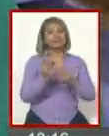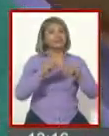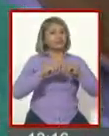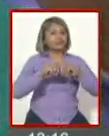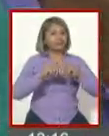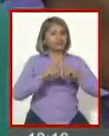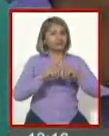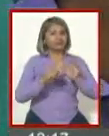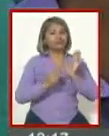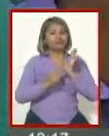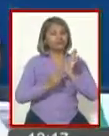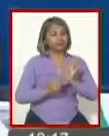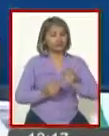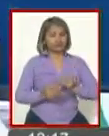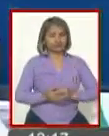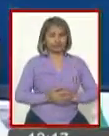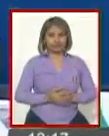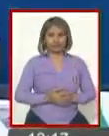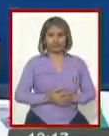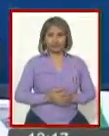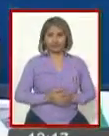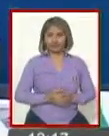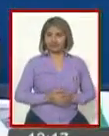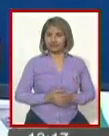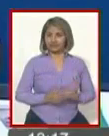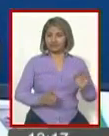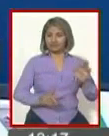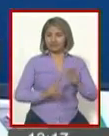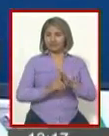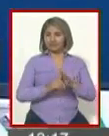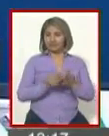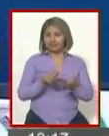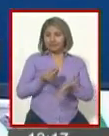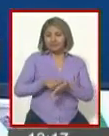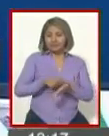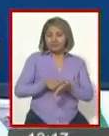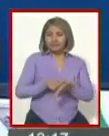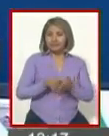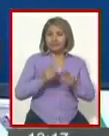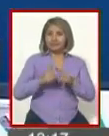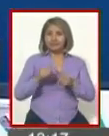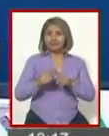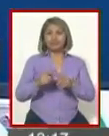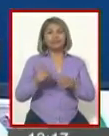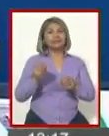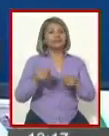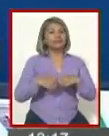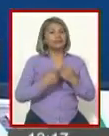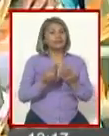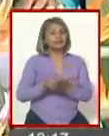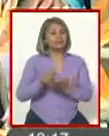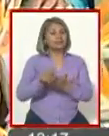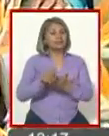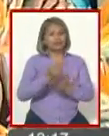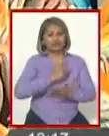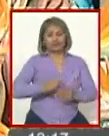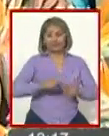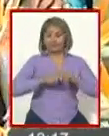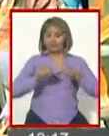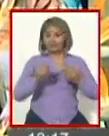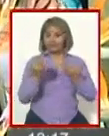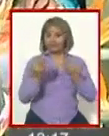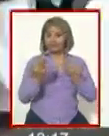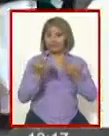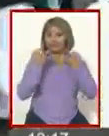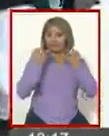dio, pero ahora ya salió hizo polémico este tema de los costos y de que se hubiese adquirido más bandas. Mientras